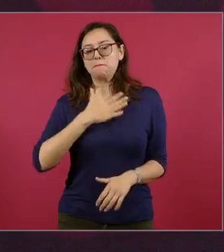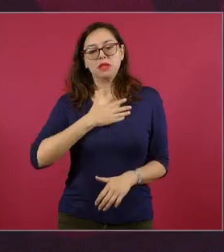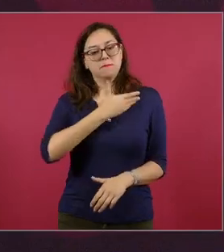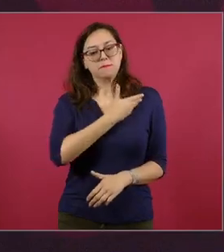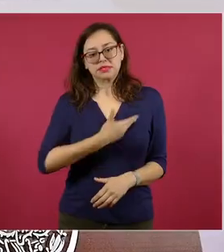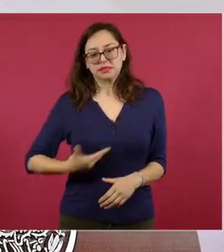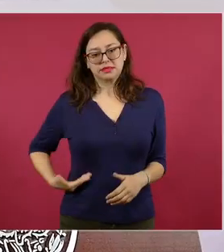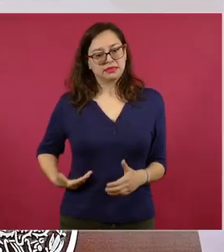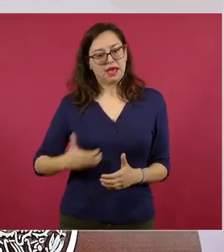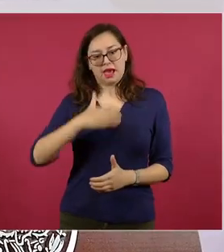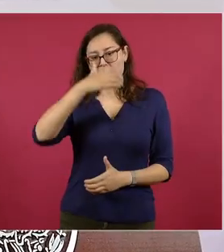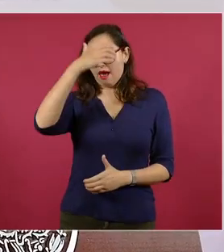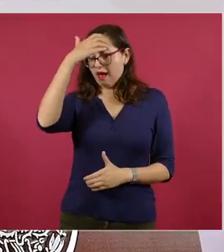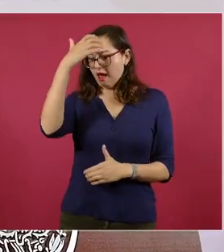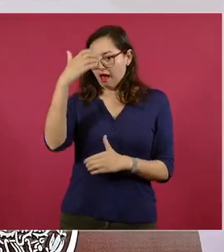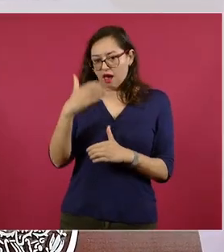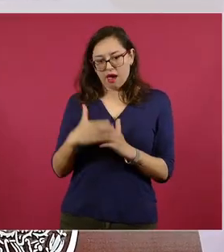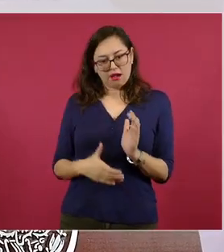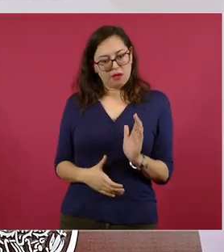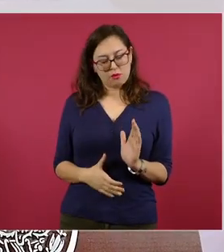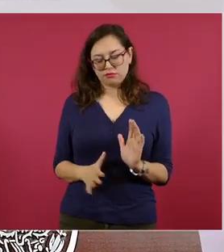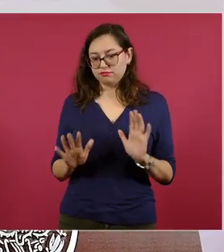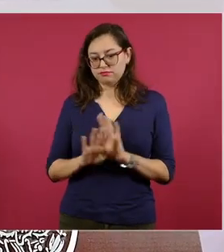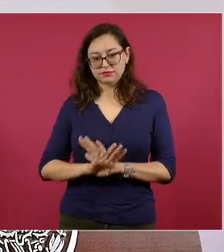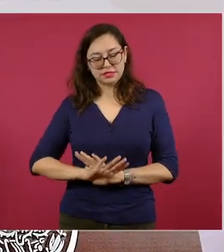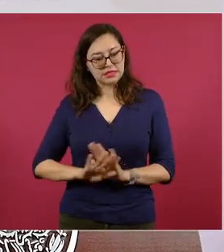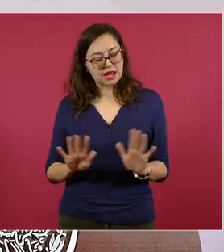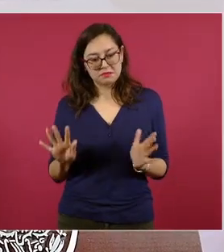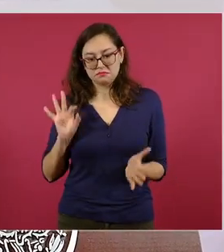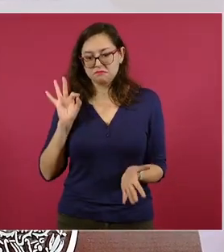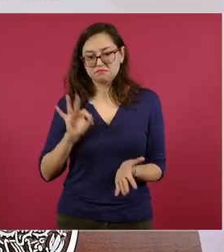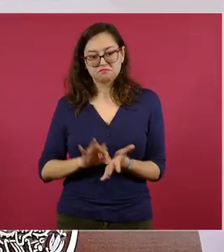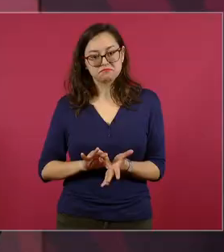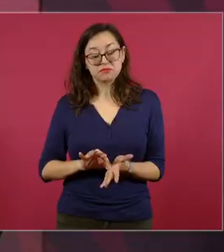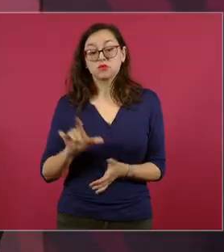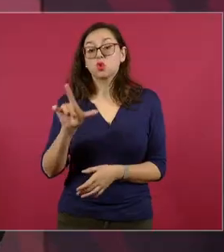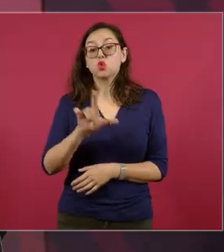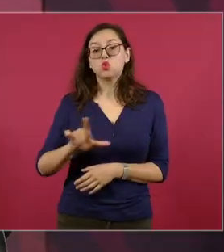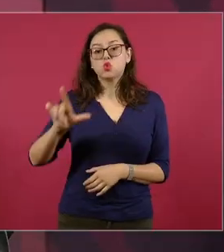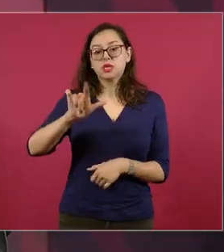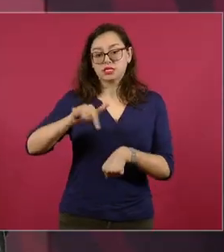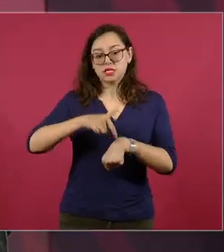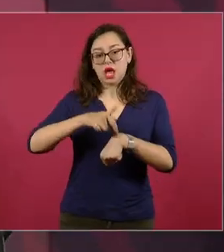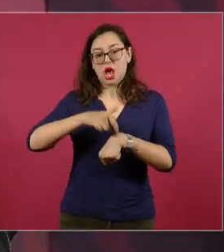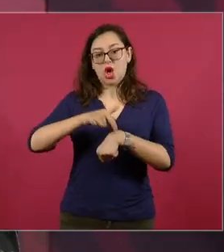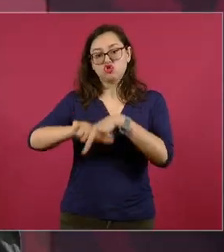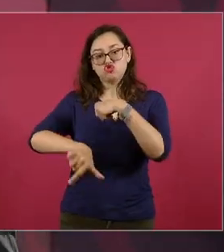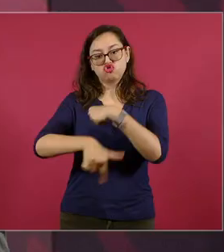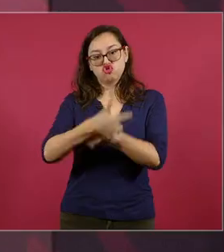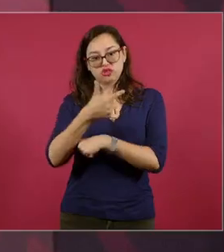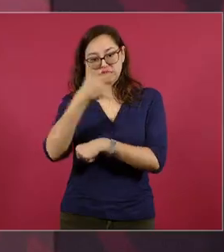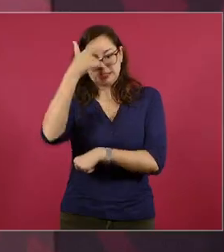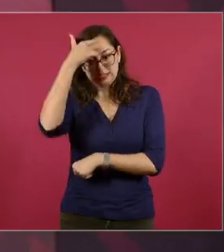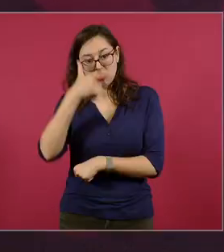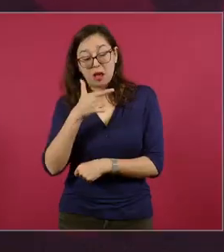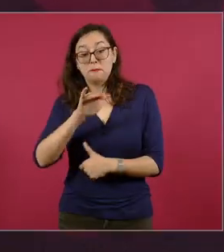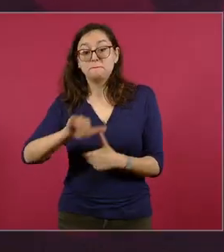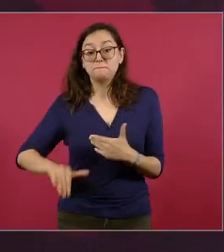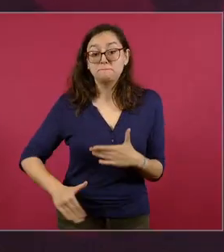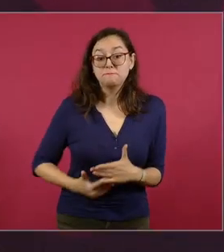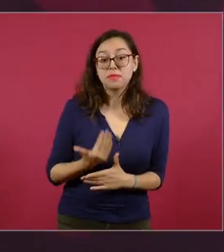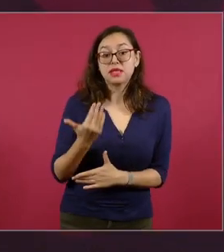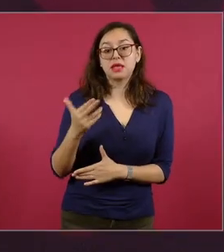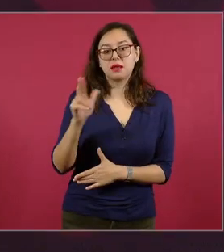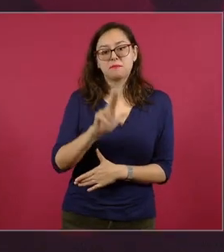formalmente el gobierno, el lunes a las 12 de la noche, y en la mañana es la ceremonia de la entrega